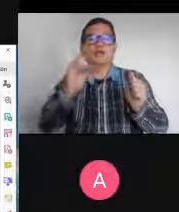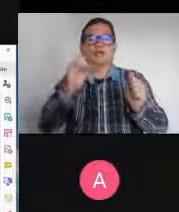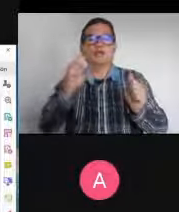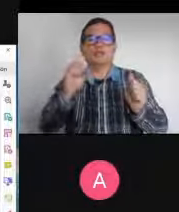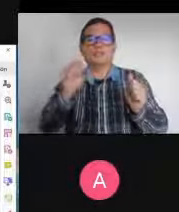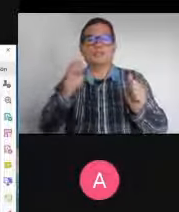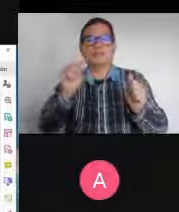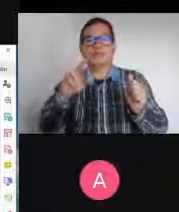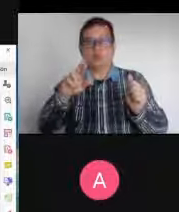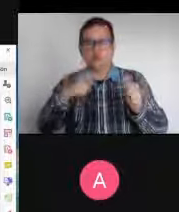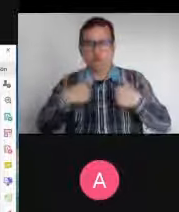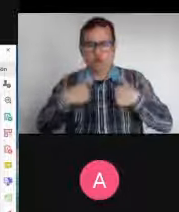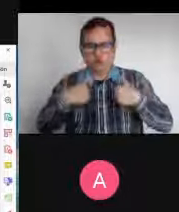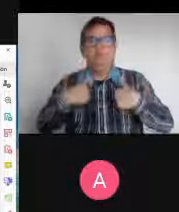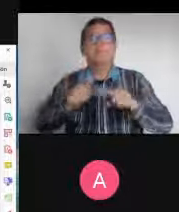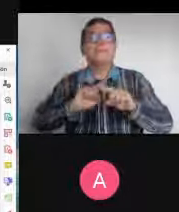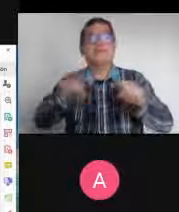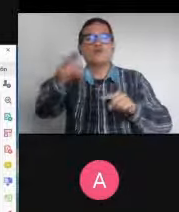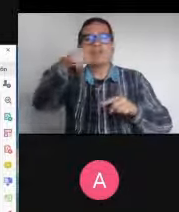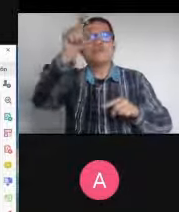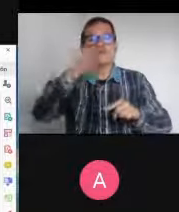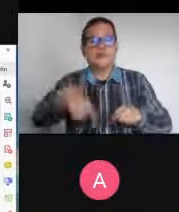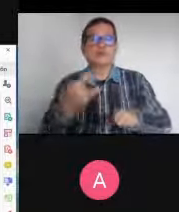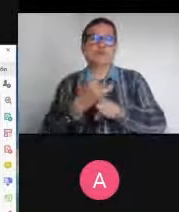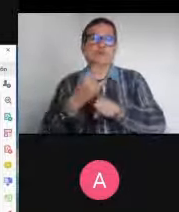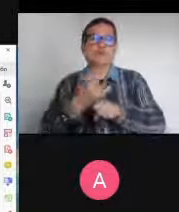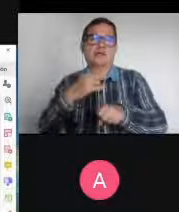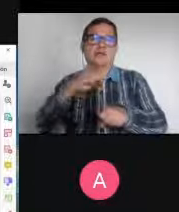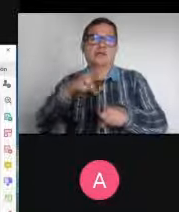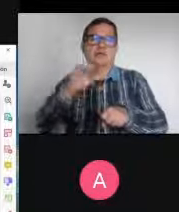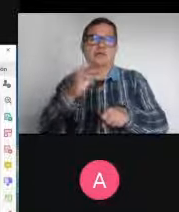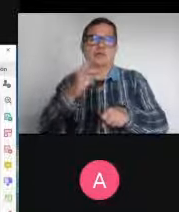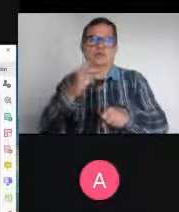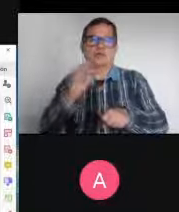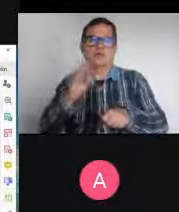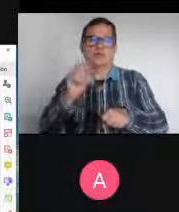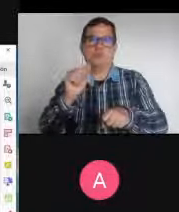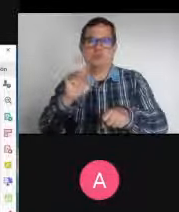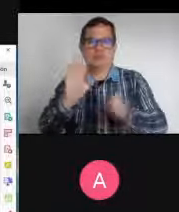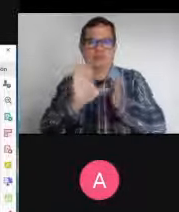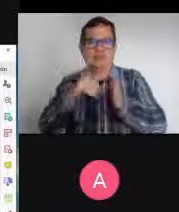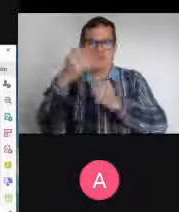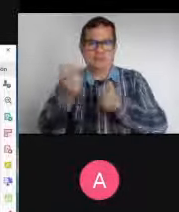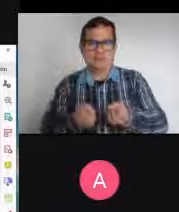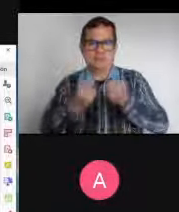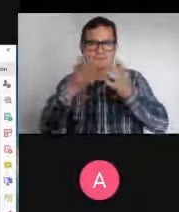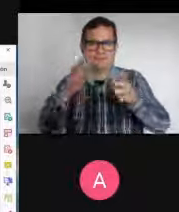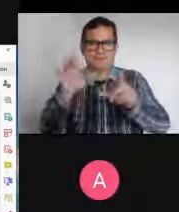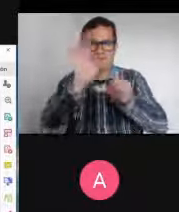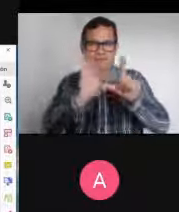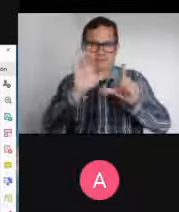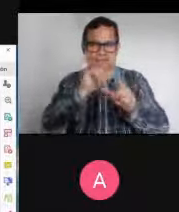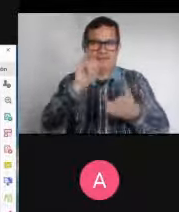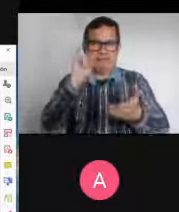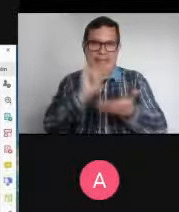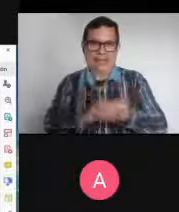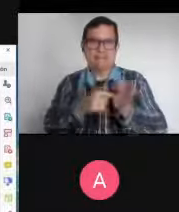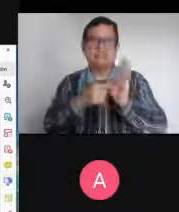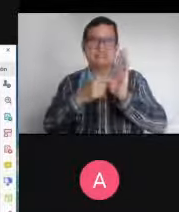protoboard. Ahorita más adelante también les voy a colocar un videito de este montaje, también ahí